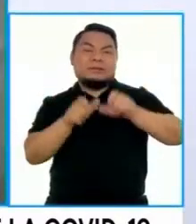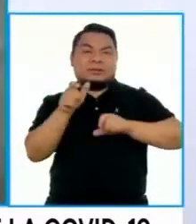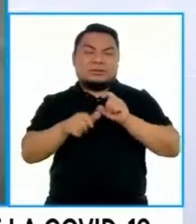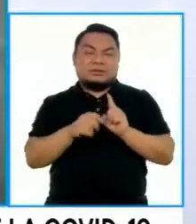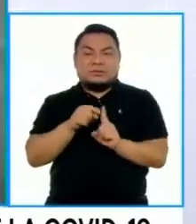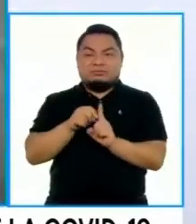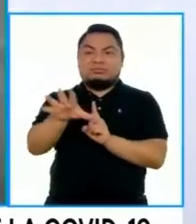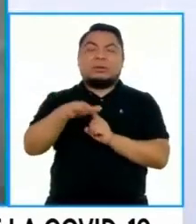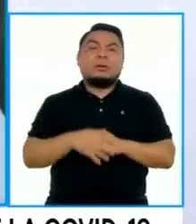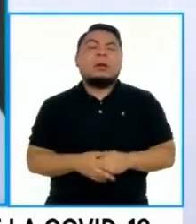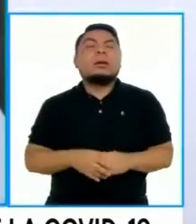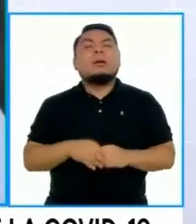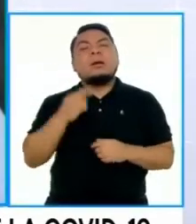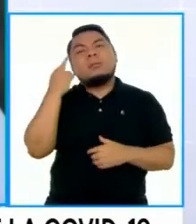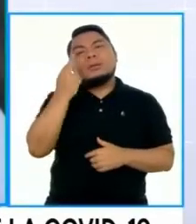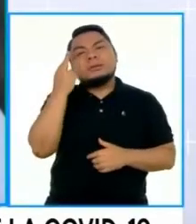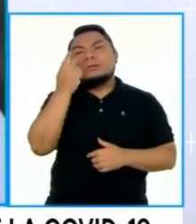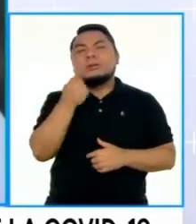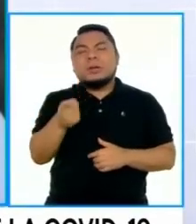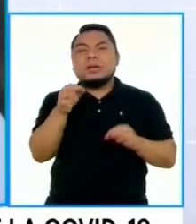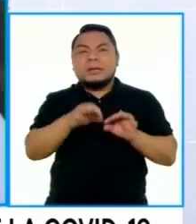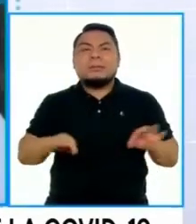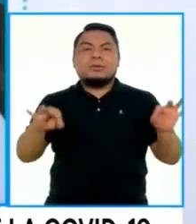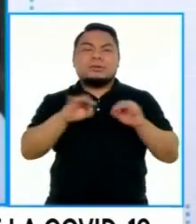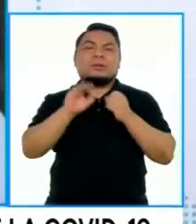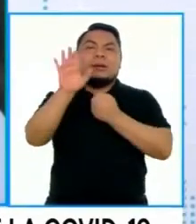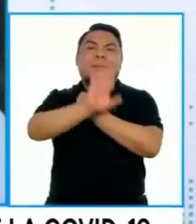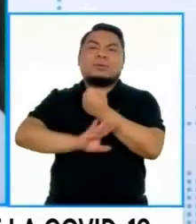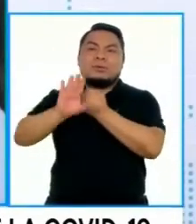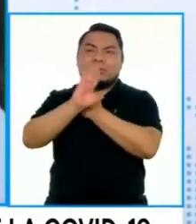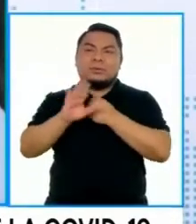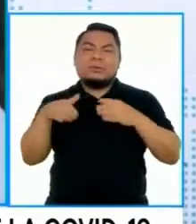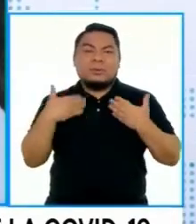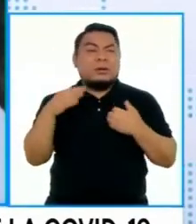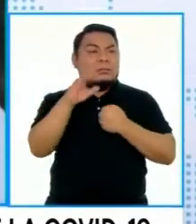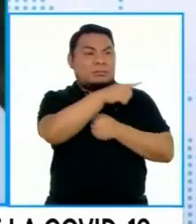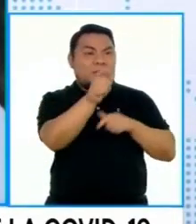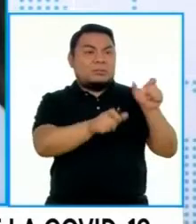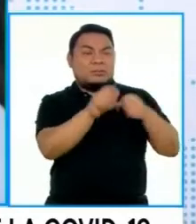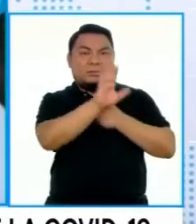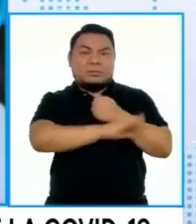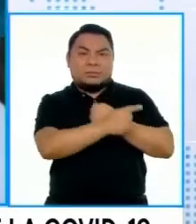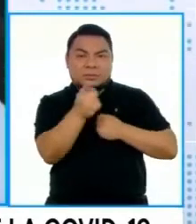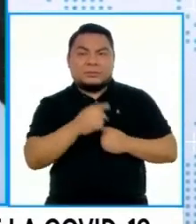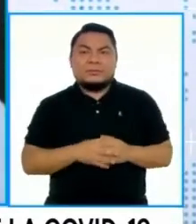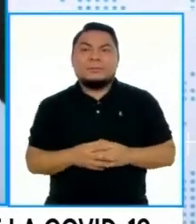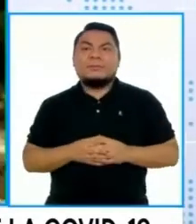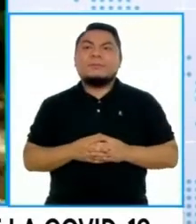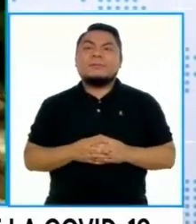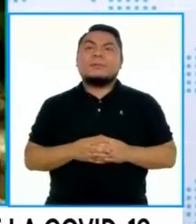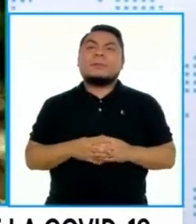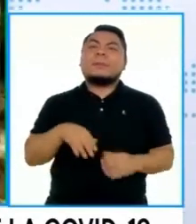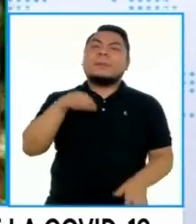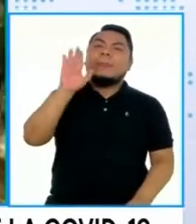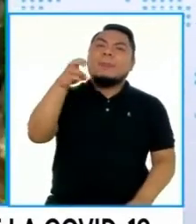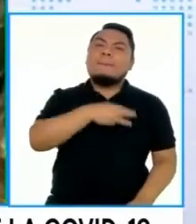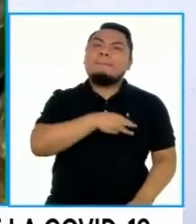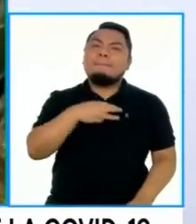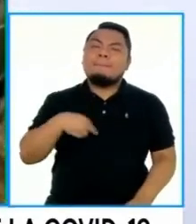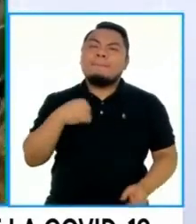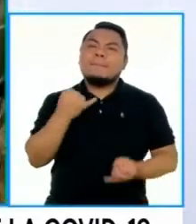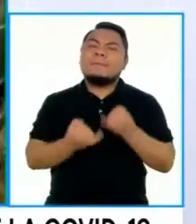4, 6, hasta 7 personas. Por eso la importancia de protegernos para proteger a los demás. Bien. Ministra, para